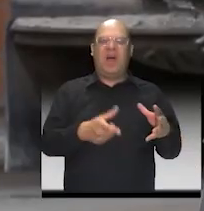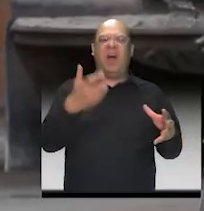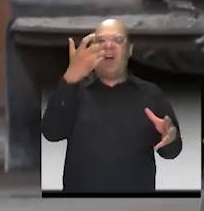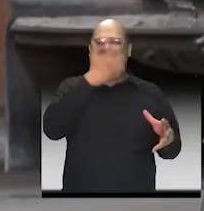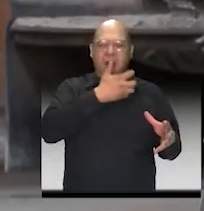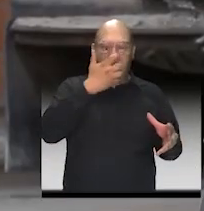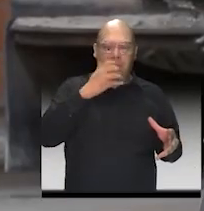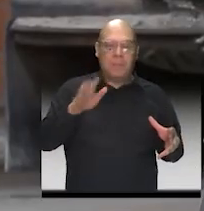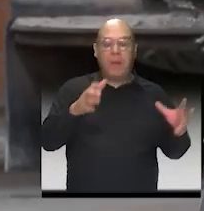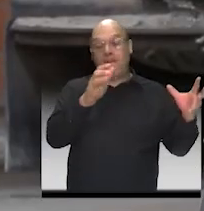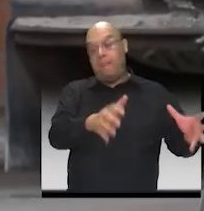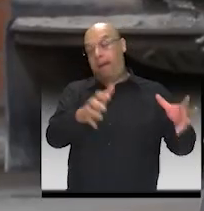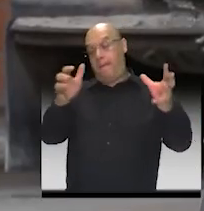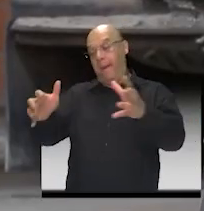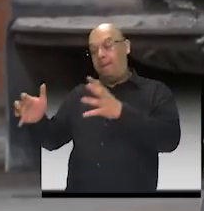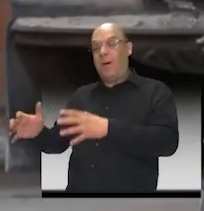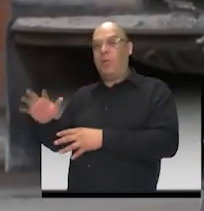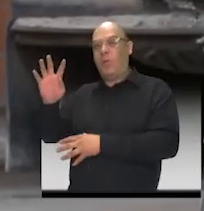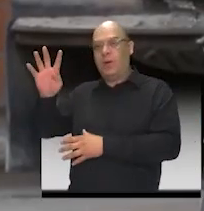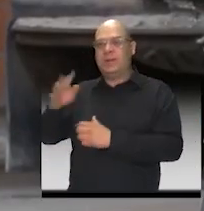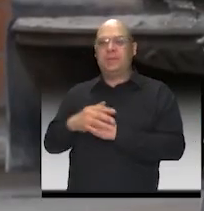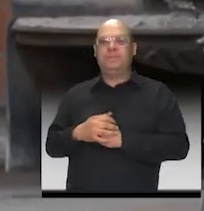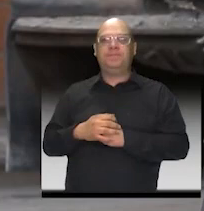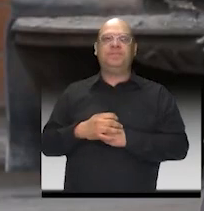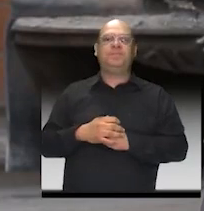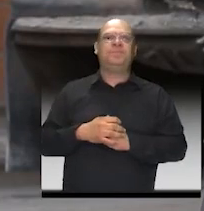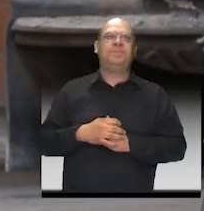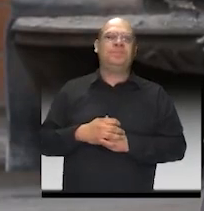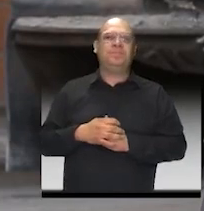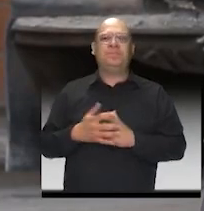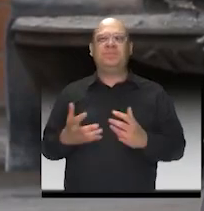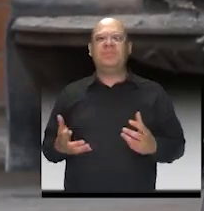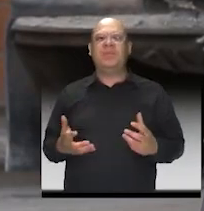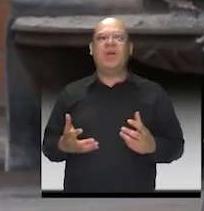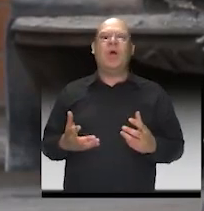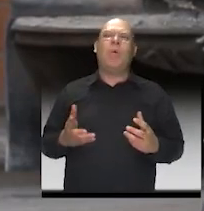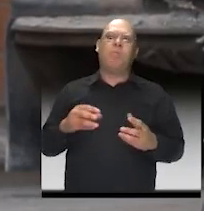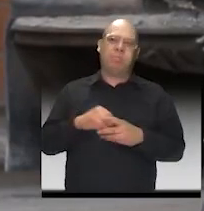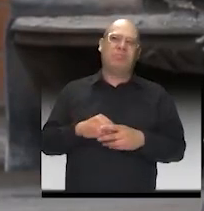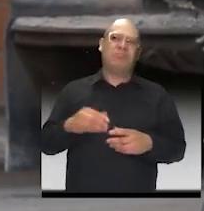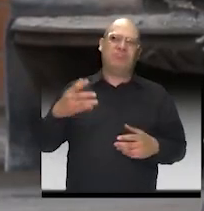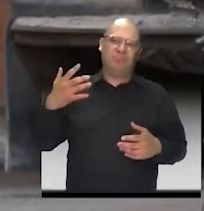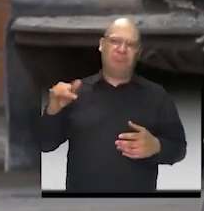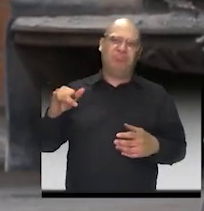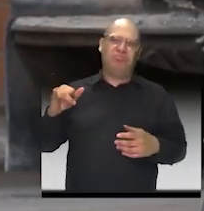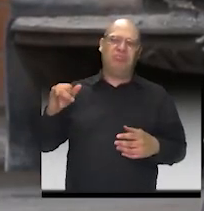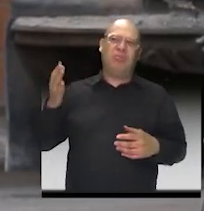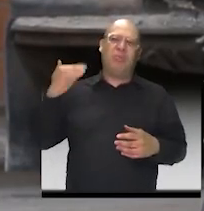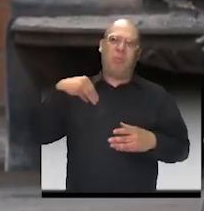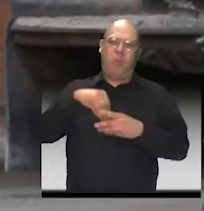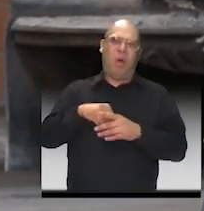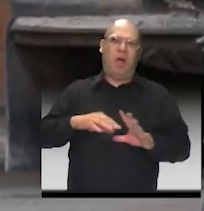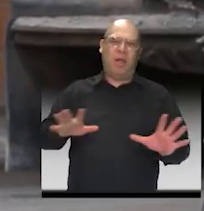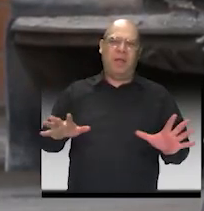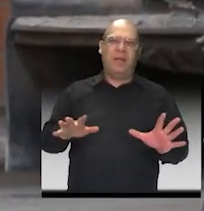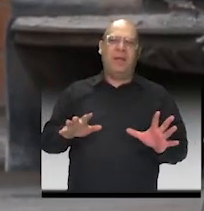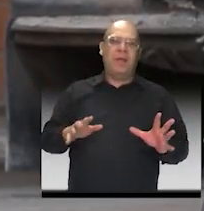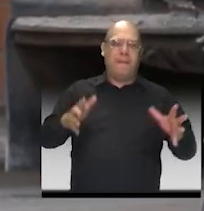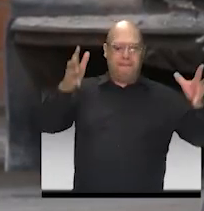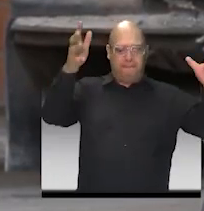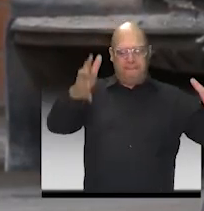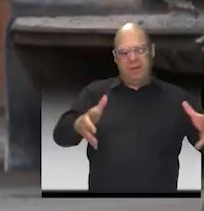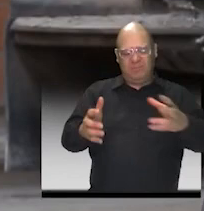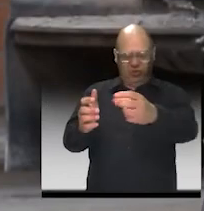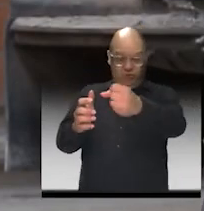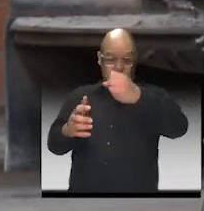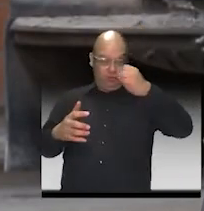4 hornos tipo pampa. Los hornos tipo pampa son, o eran, porque ya prácticamente no hay, unos cajones